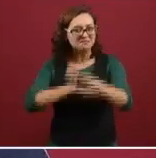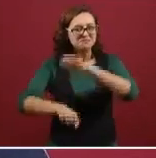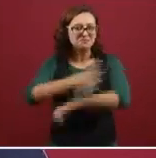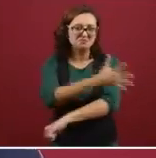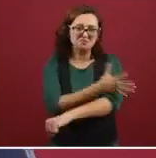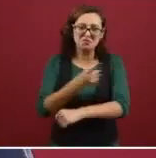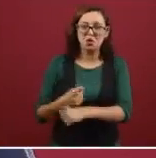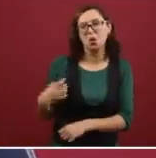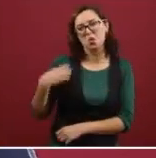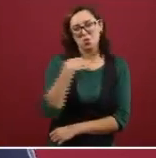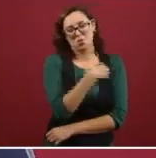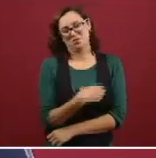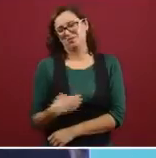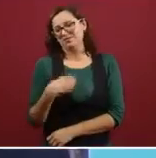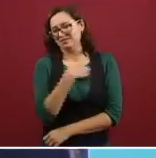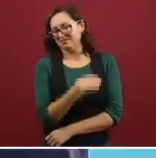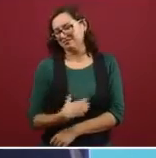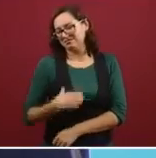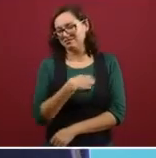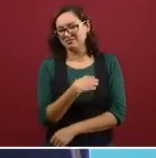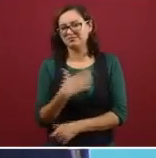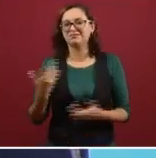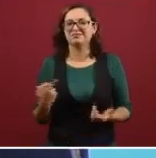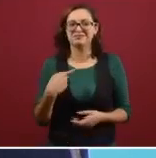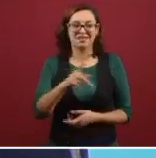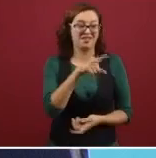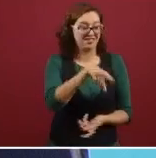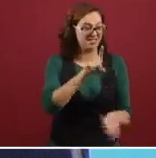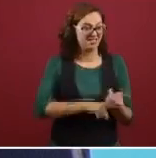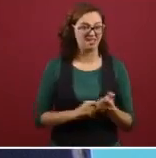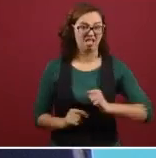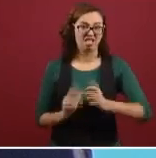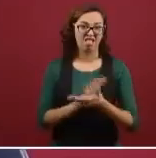Los que están molestos son los traficantes de influencia,